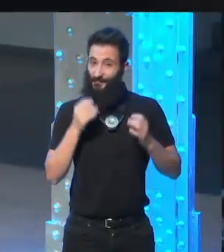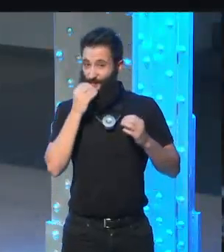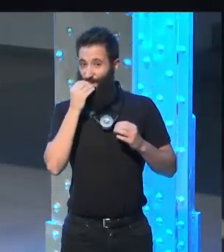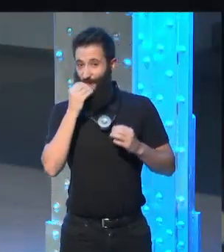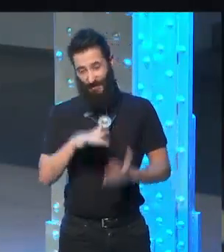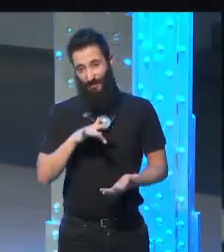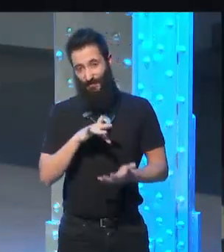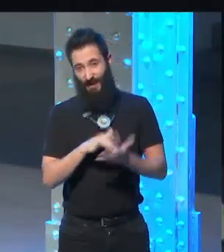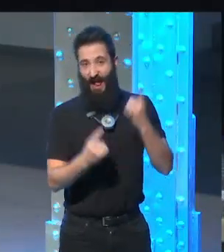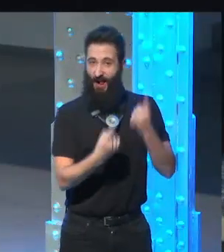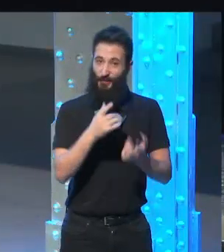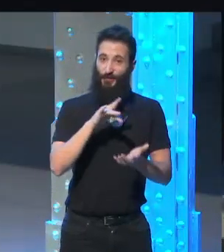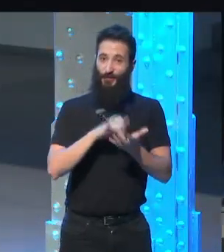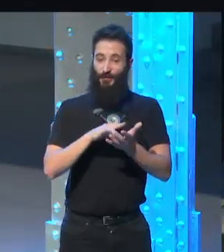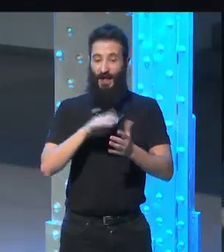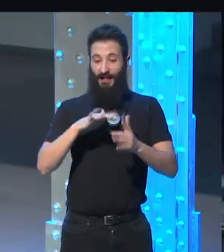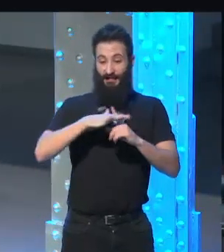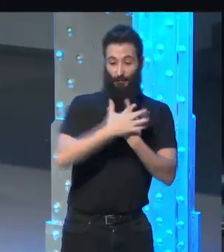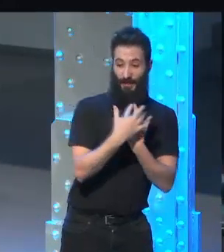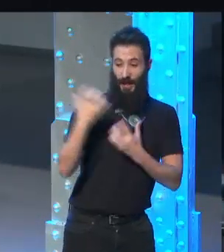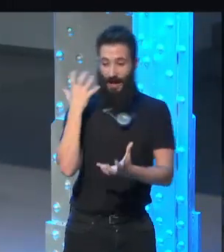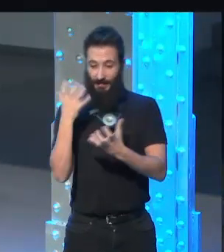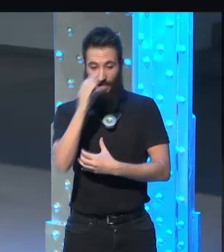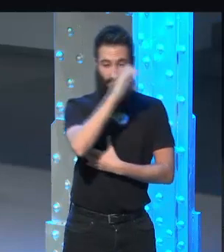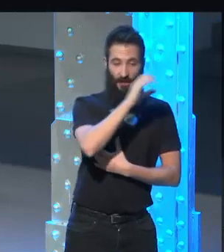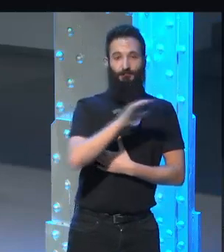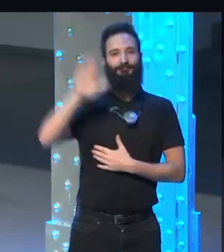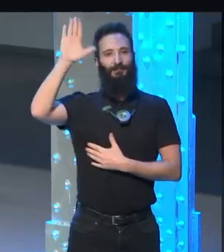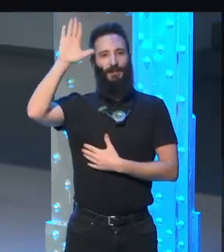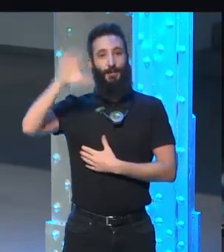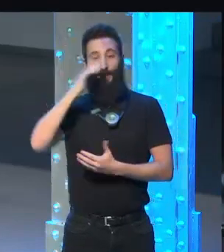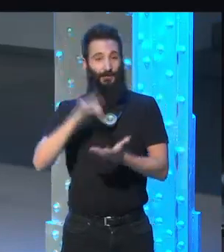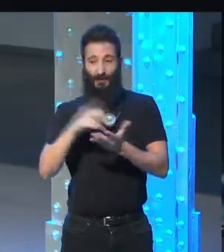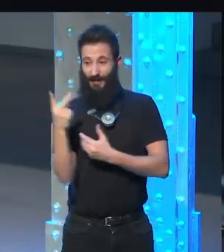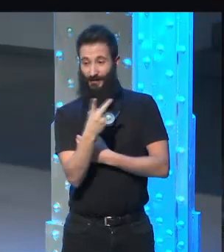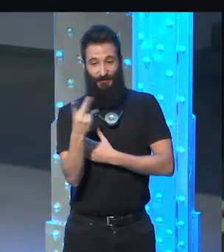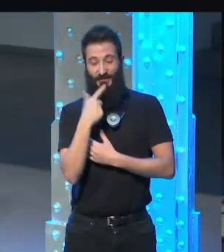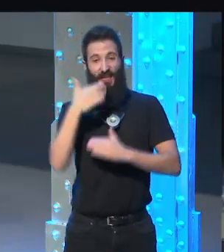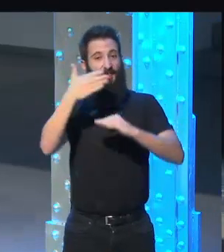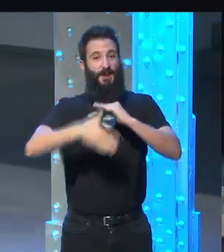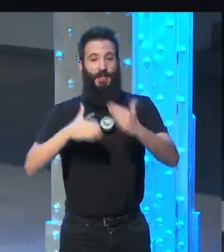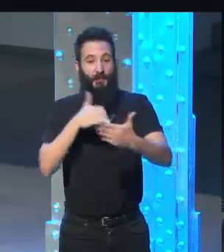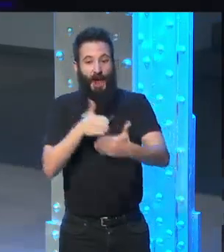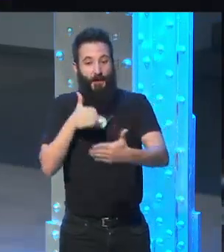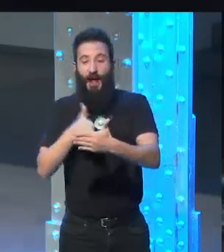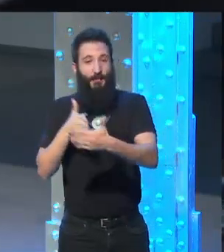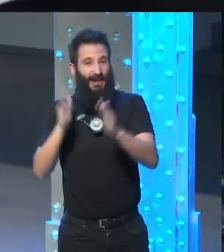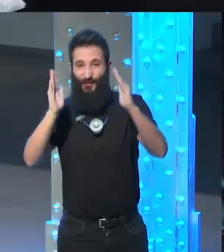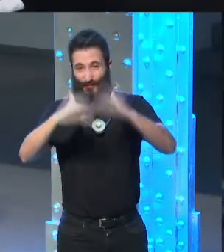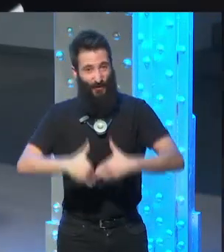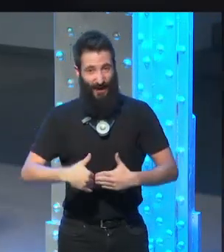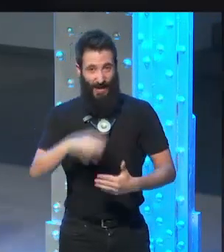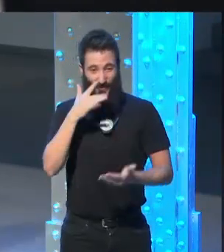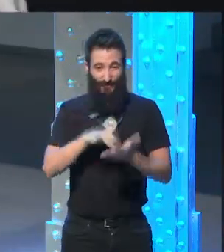Igualmente los hay que han levantado la mano en los dos casos, porque en realidad entre ciencia y arte no hay límites, no hay barreras, están